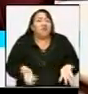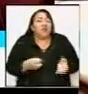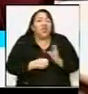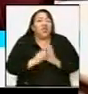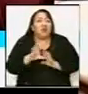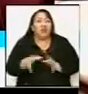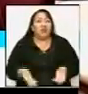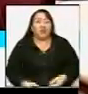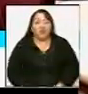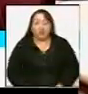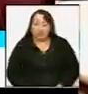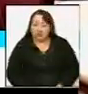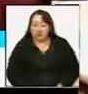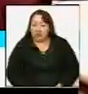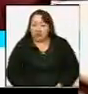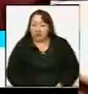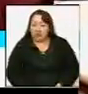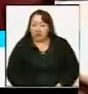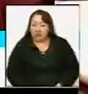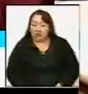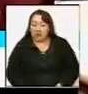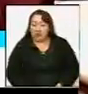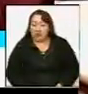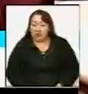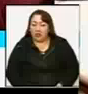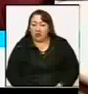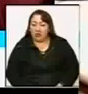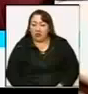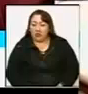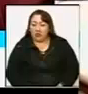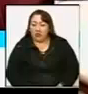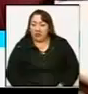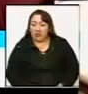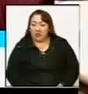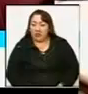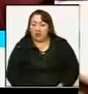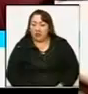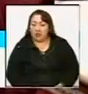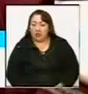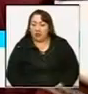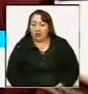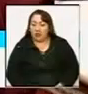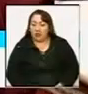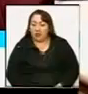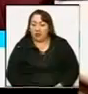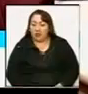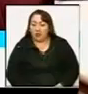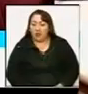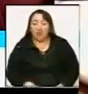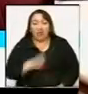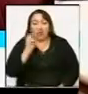Tiene que enviarla y... o sea, el costo lo estamos trasladando al Estado. No, yo creo, Presidenta, que